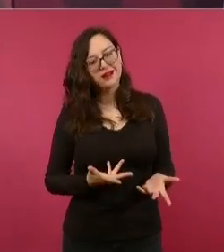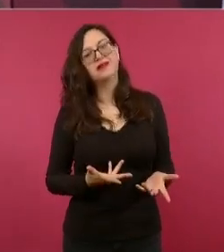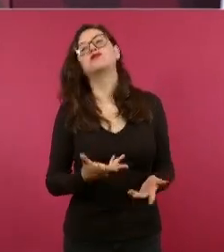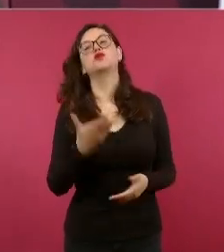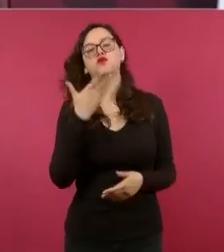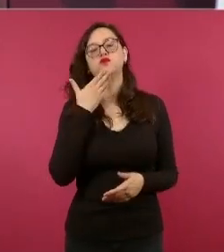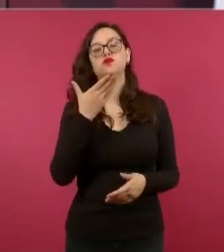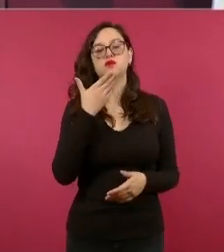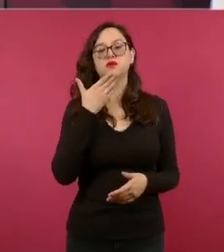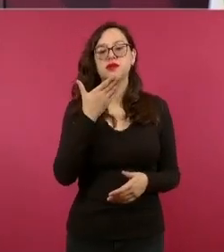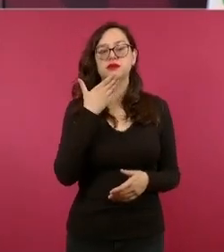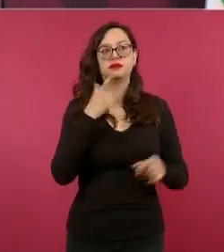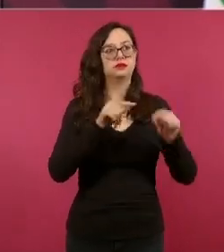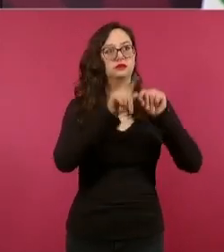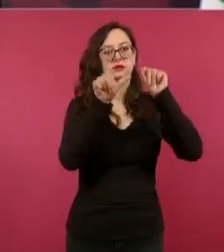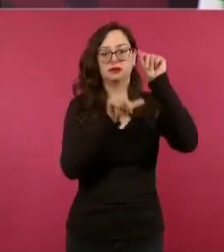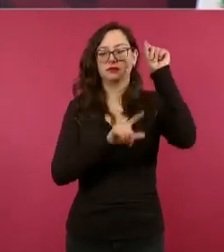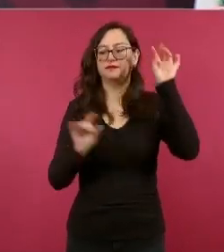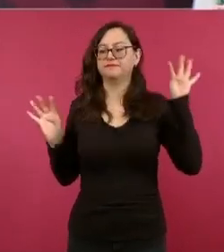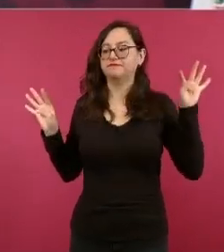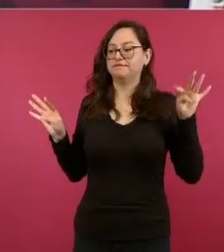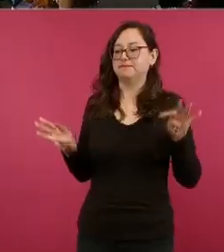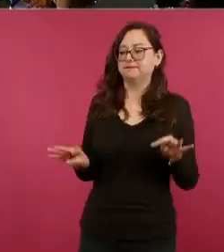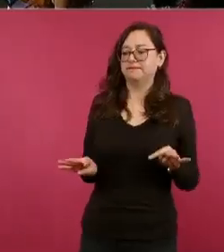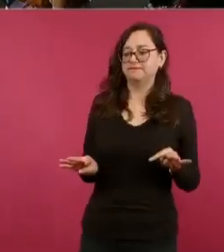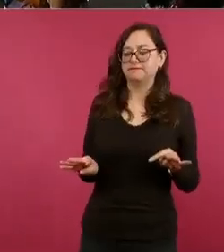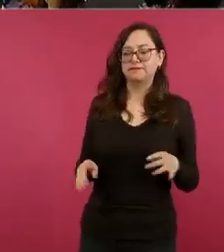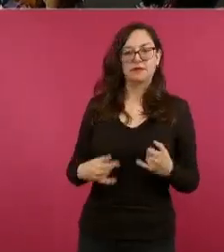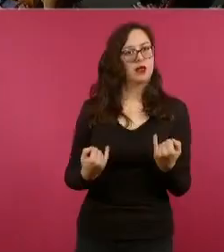todos los distribuidores de gas LP.